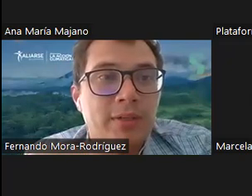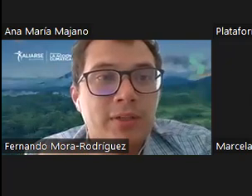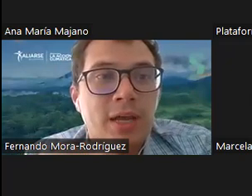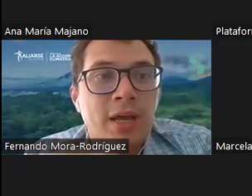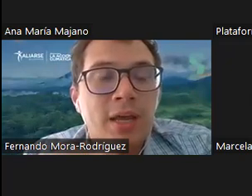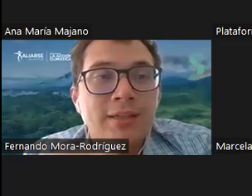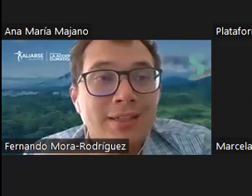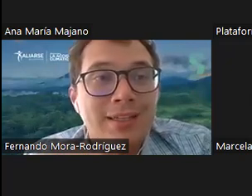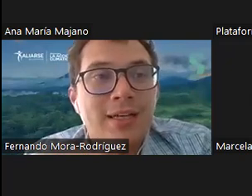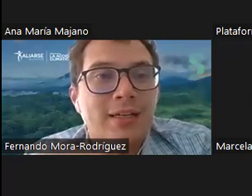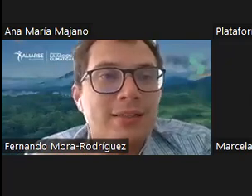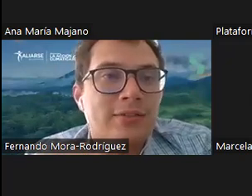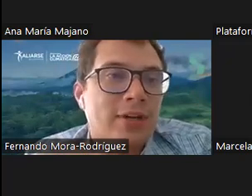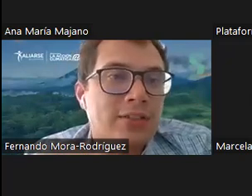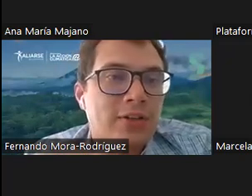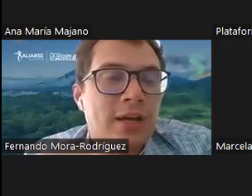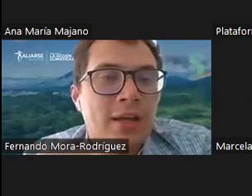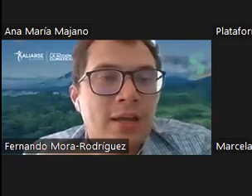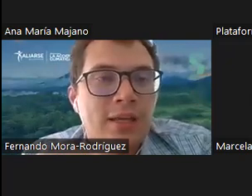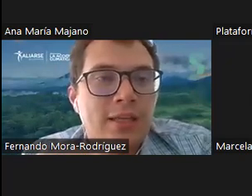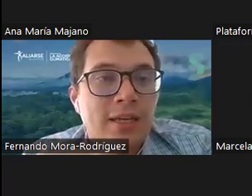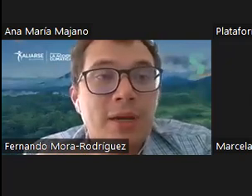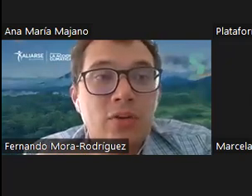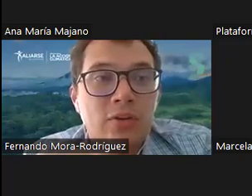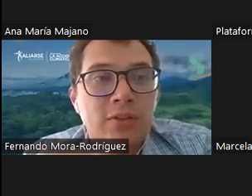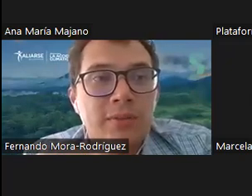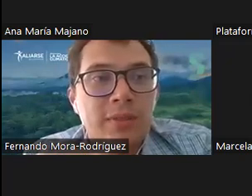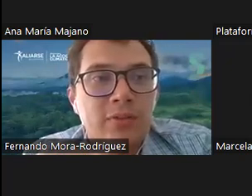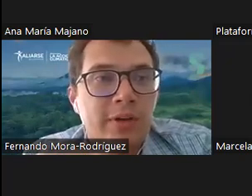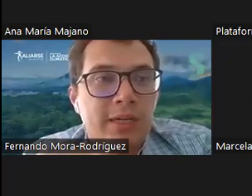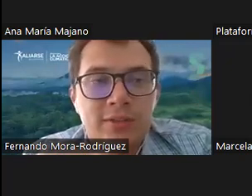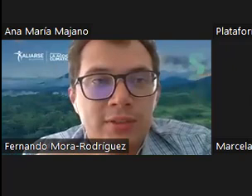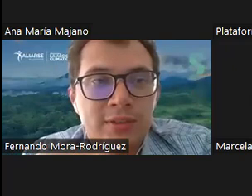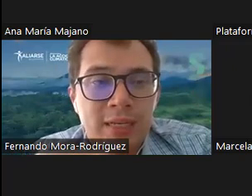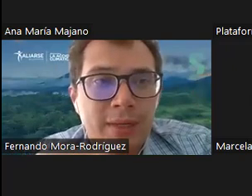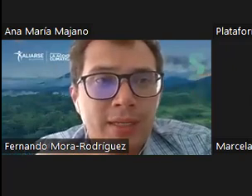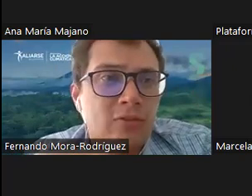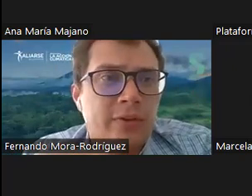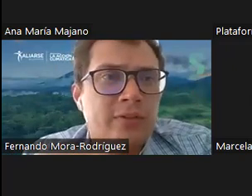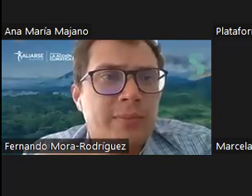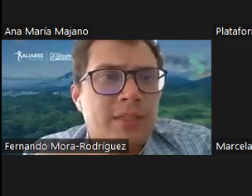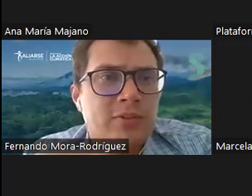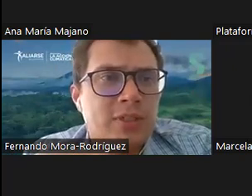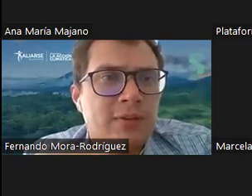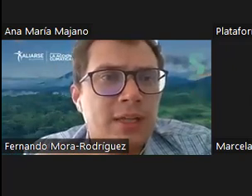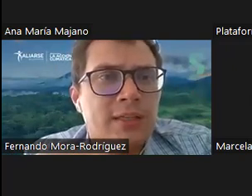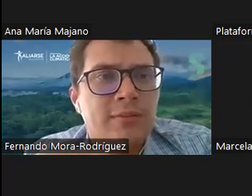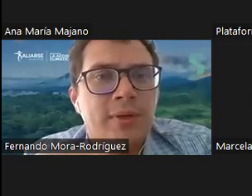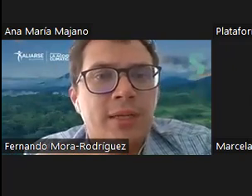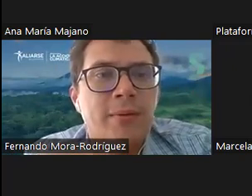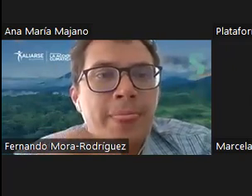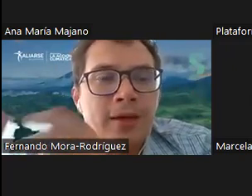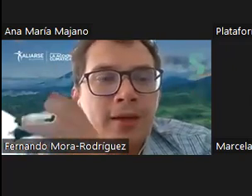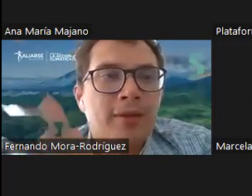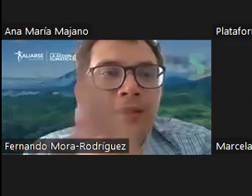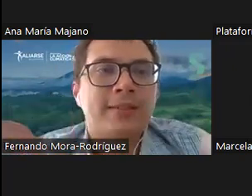para una persona técnica que se relaciona y que tiene mayor conocimiento sobre la acción climática o sobre los temas de sostenibilidad,